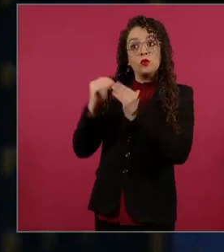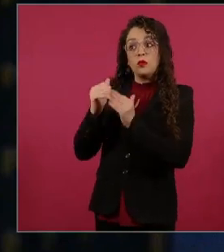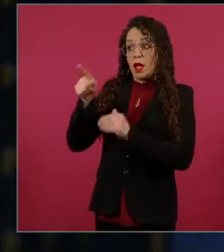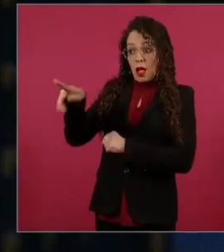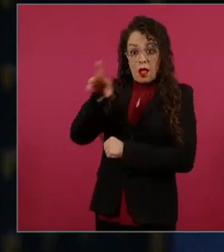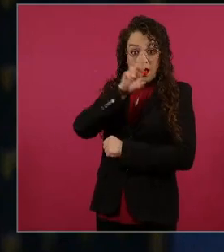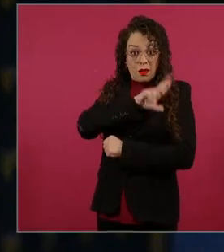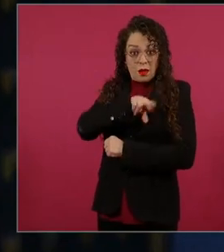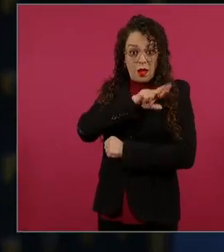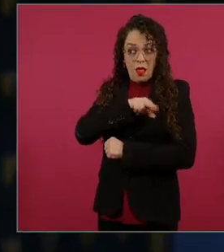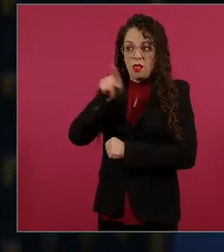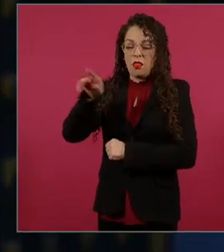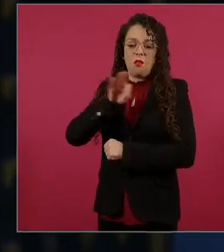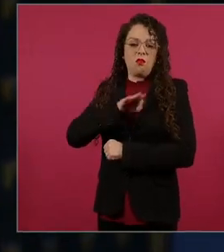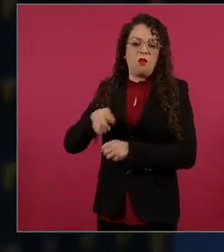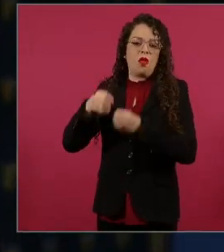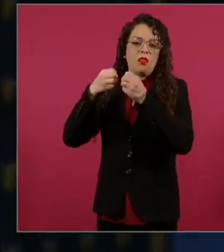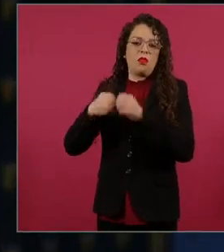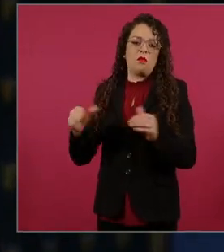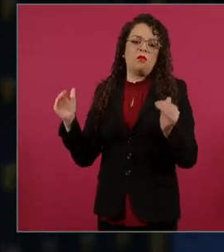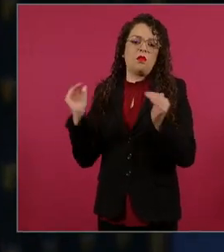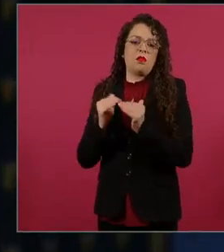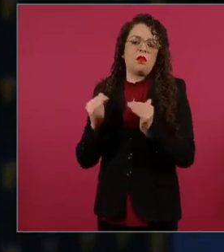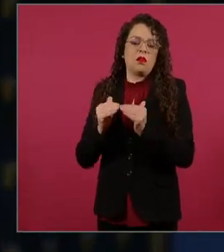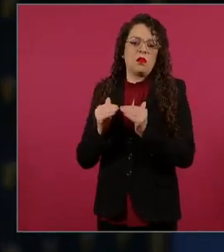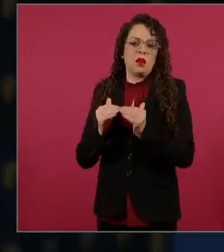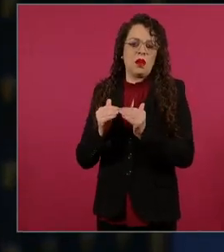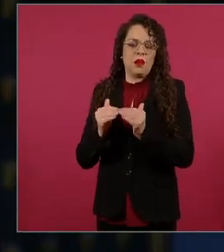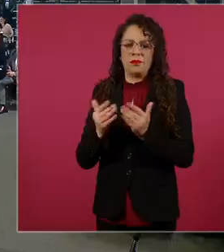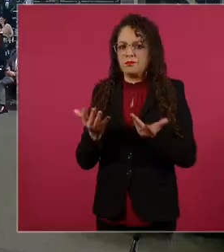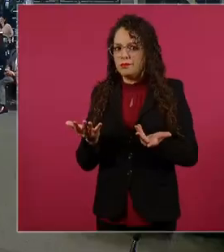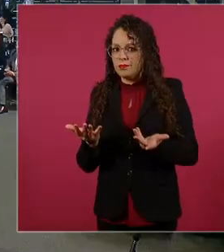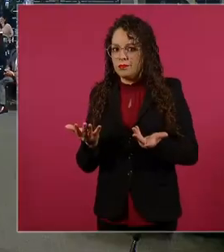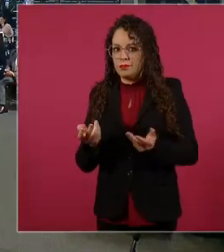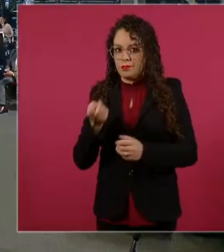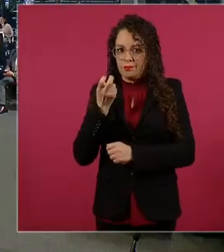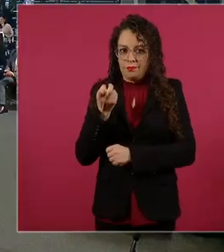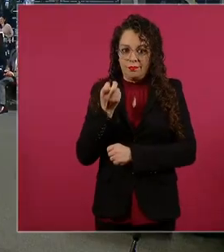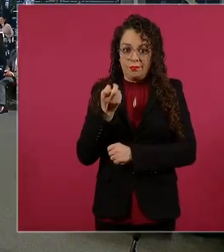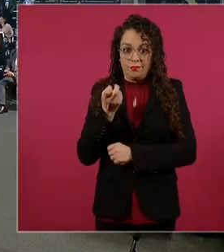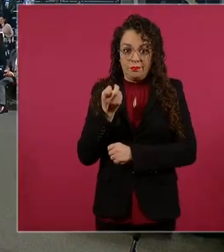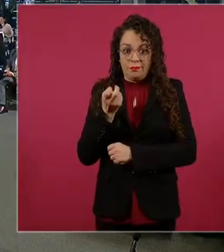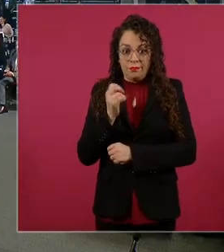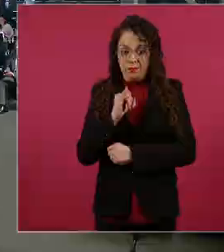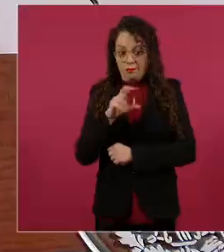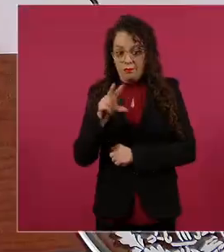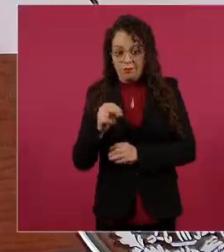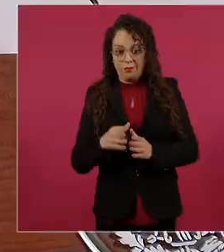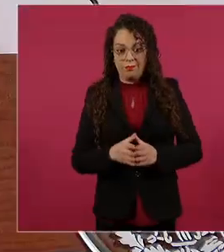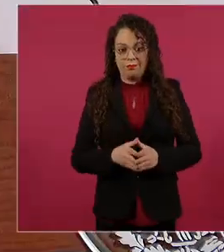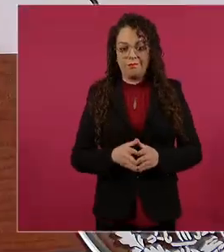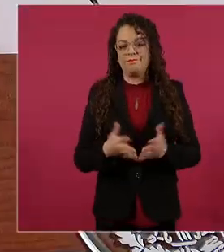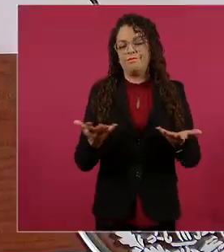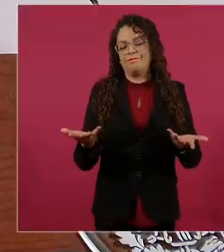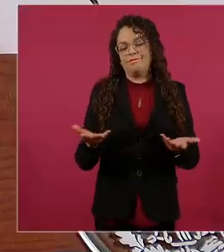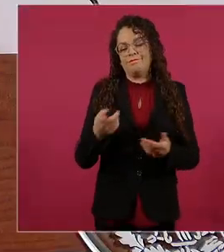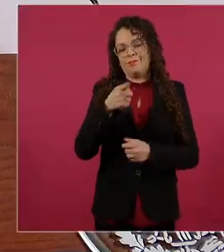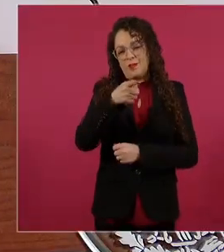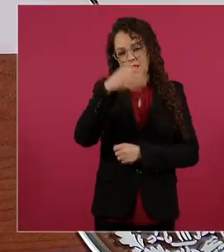iba a perder su patrimonio, se decía así en redes sociales. Bueno, se dicen muchas cosas que son falsas.